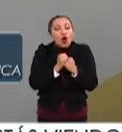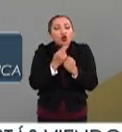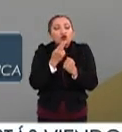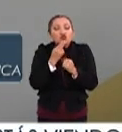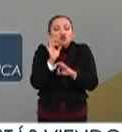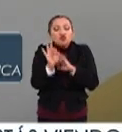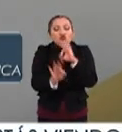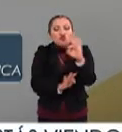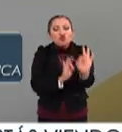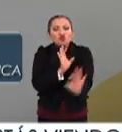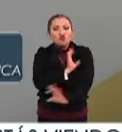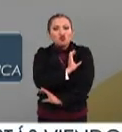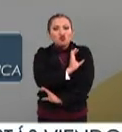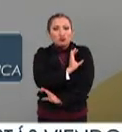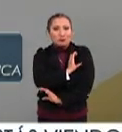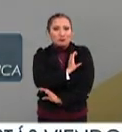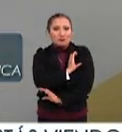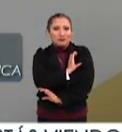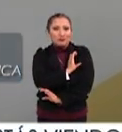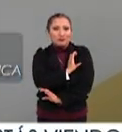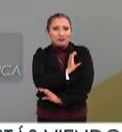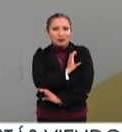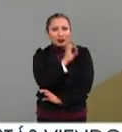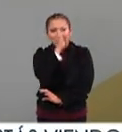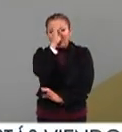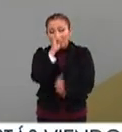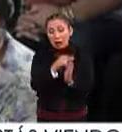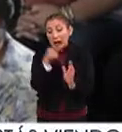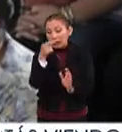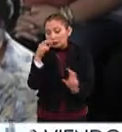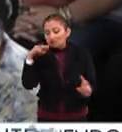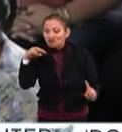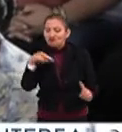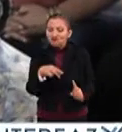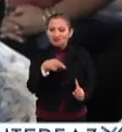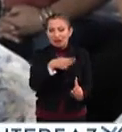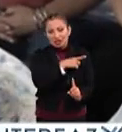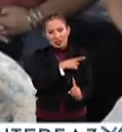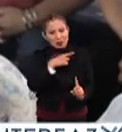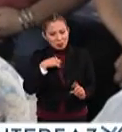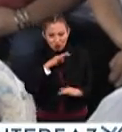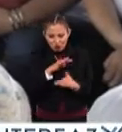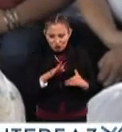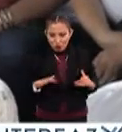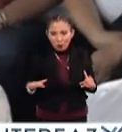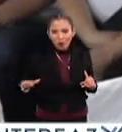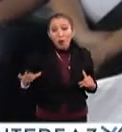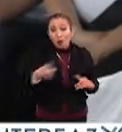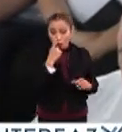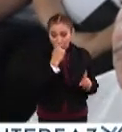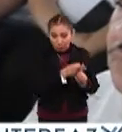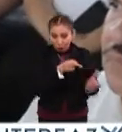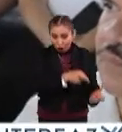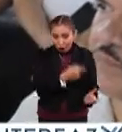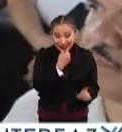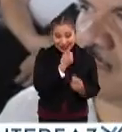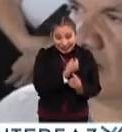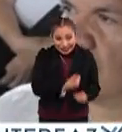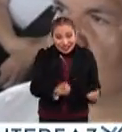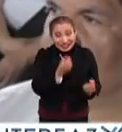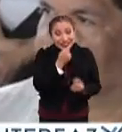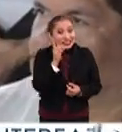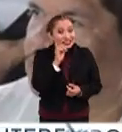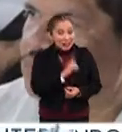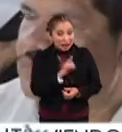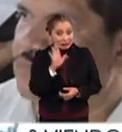manejo afectivo. Creo que ese es el enfoque que debemos de tener, no solo para nuestros